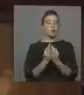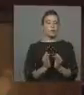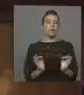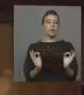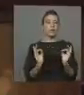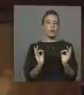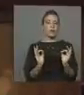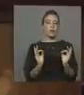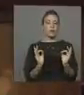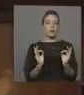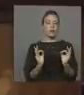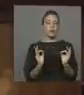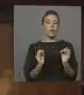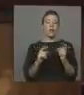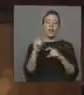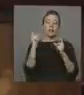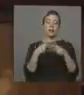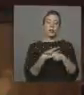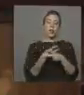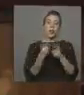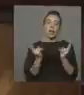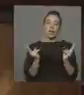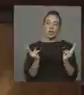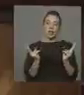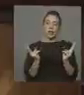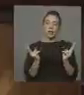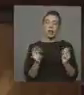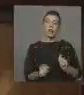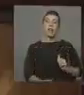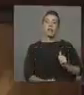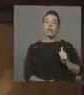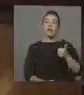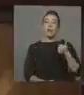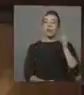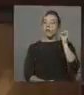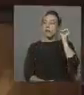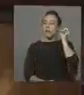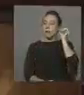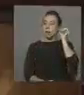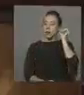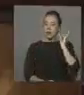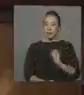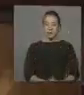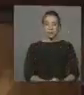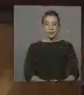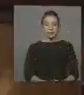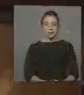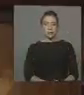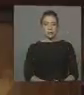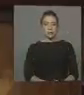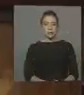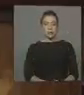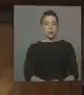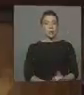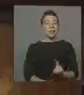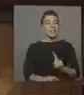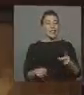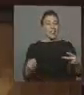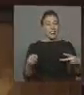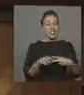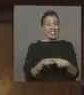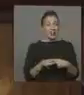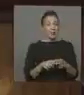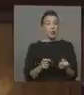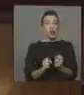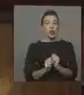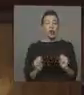completamente de expresión libre de la voluntad de la mujer, sin la cual dicha interrupción no